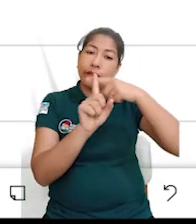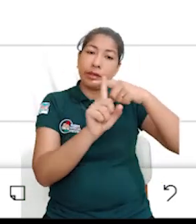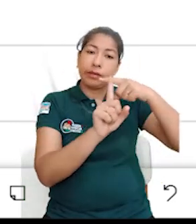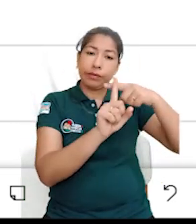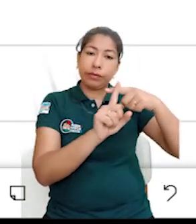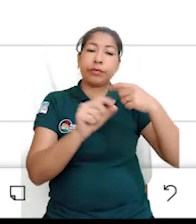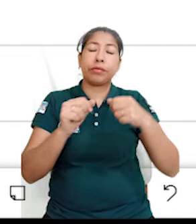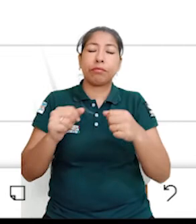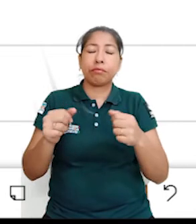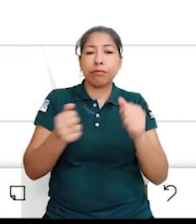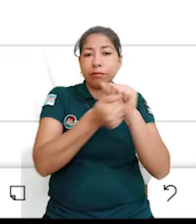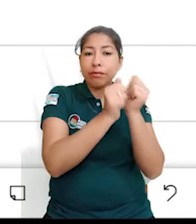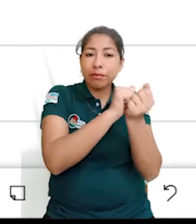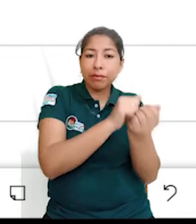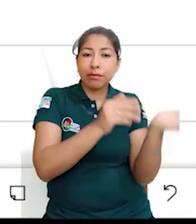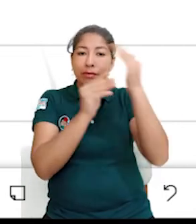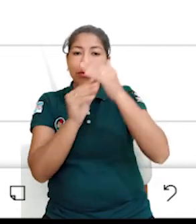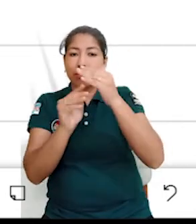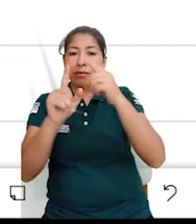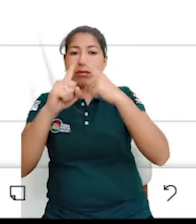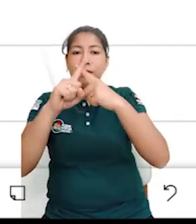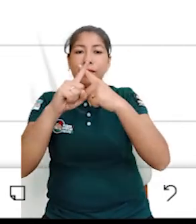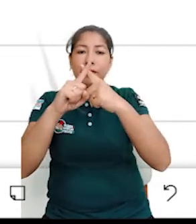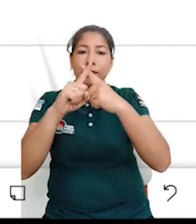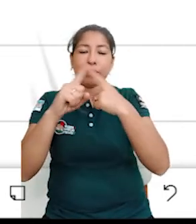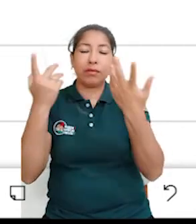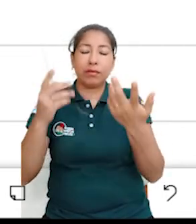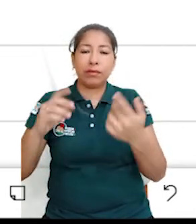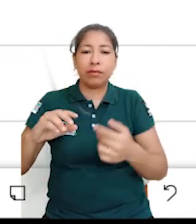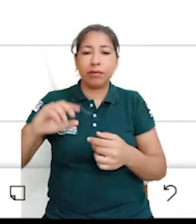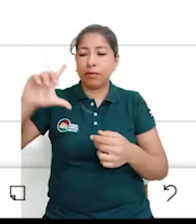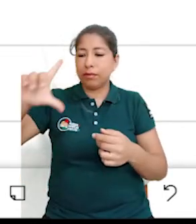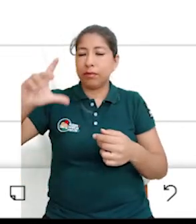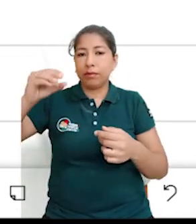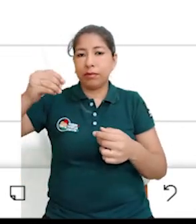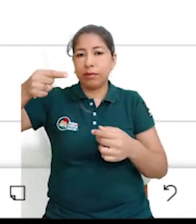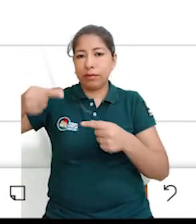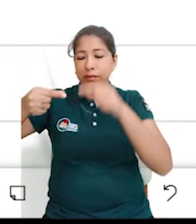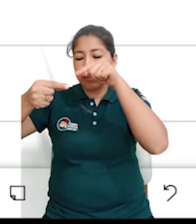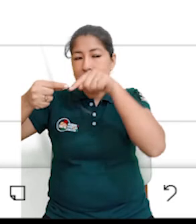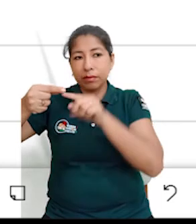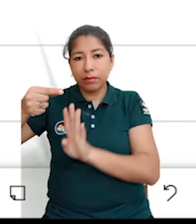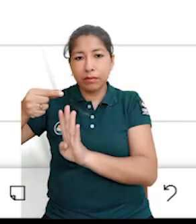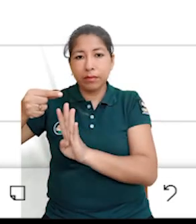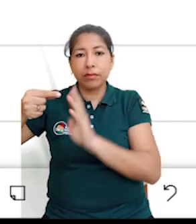por tanto, esos dos se han de multiplicar. X, que es el primer argumento, por